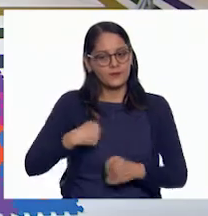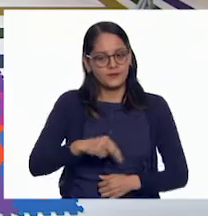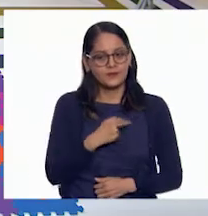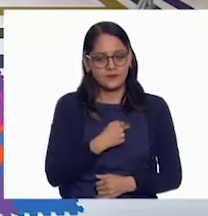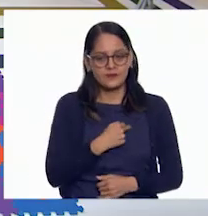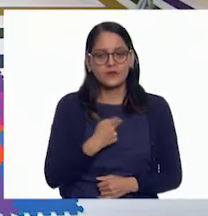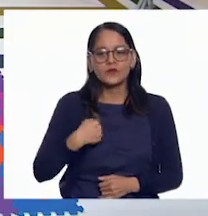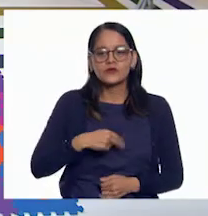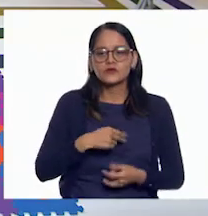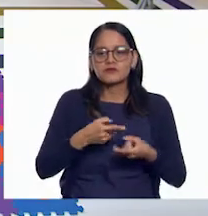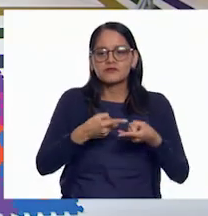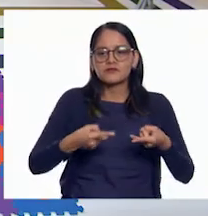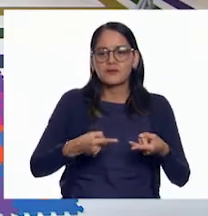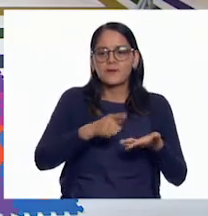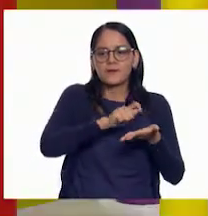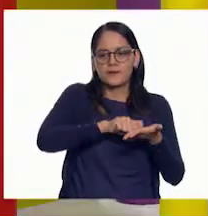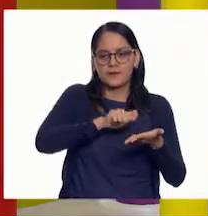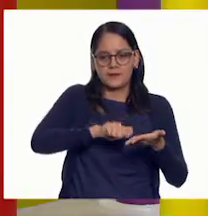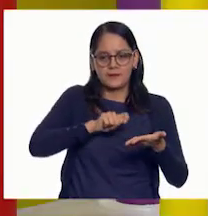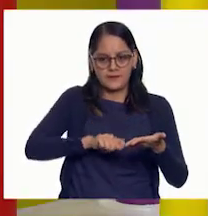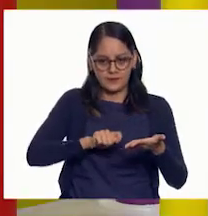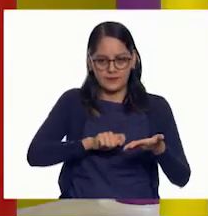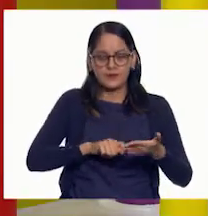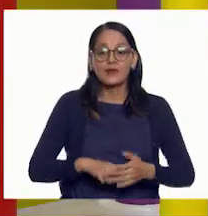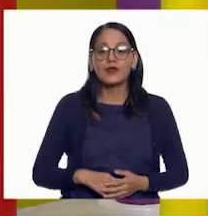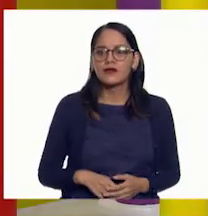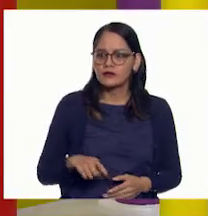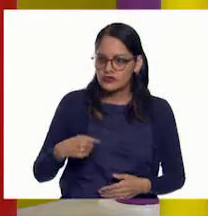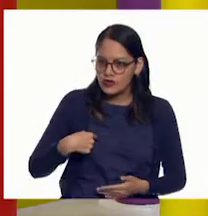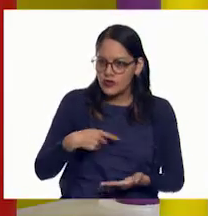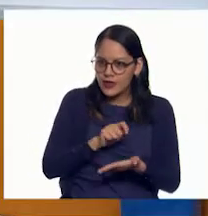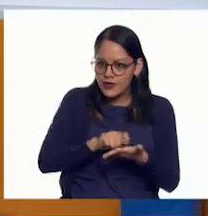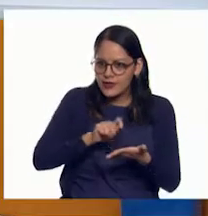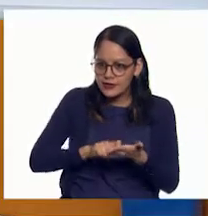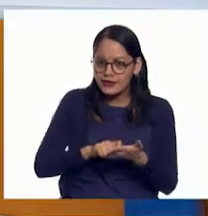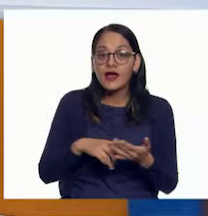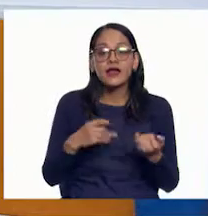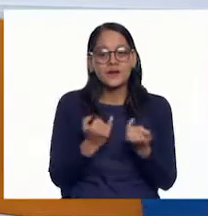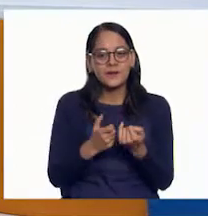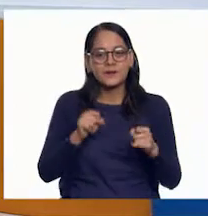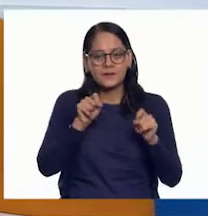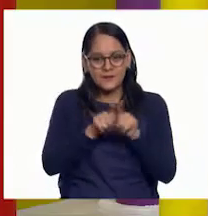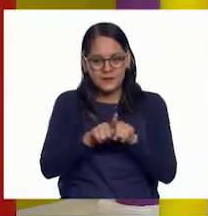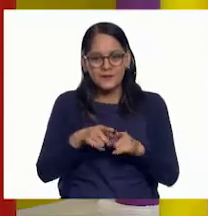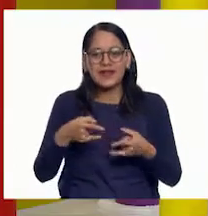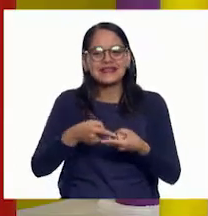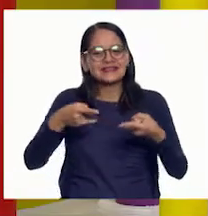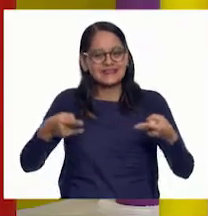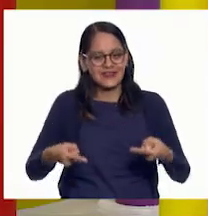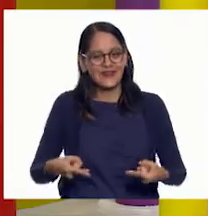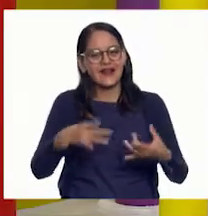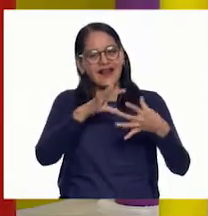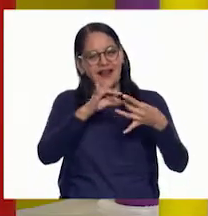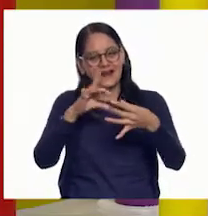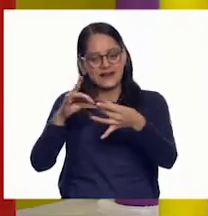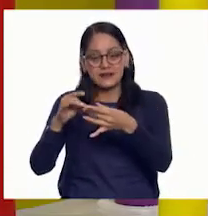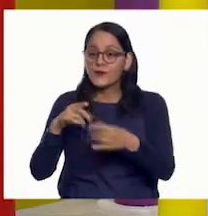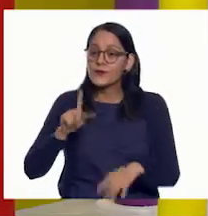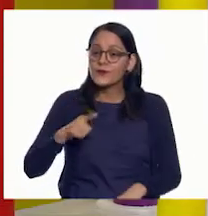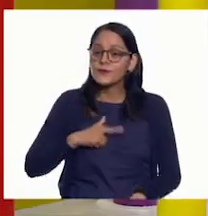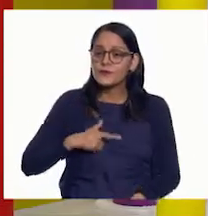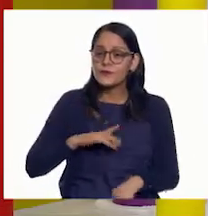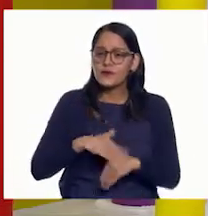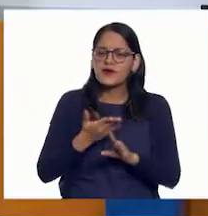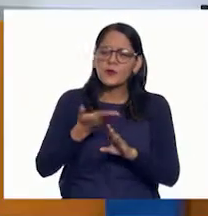a ser escritoras. Y aparte, vamos a hacer cuentacuentos. Ay, me parece muy bien porque hace mucho que no leemos